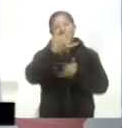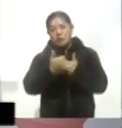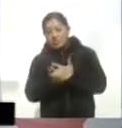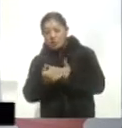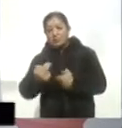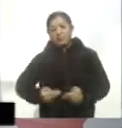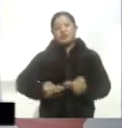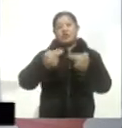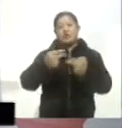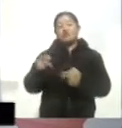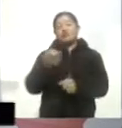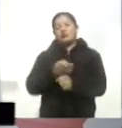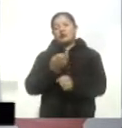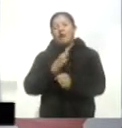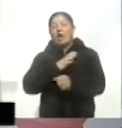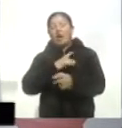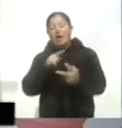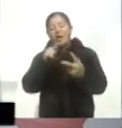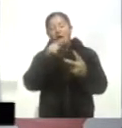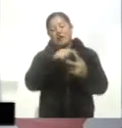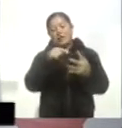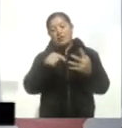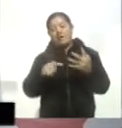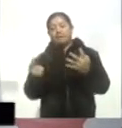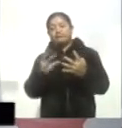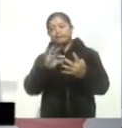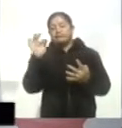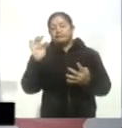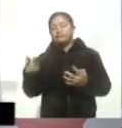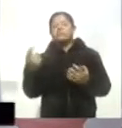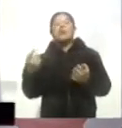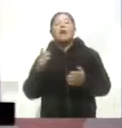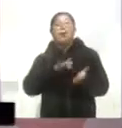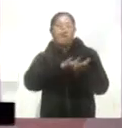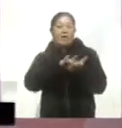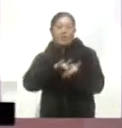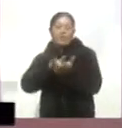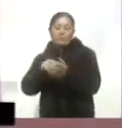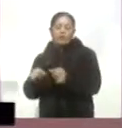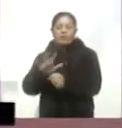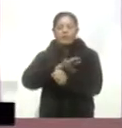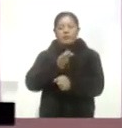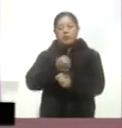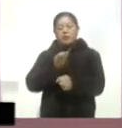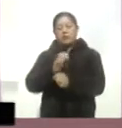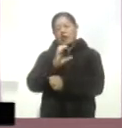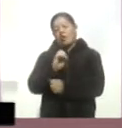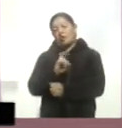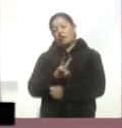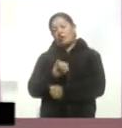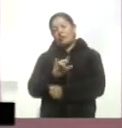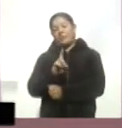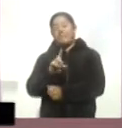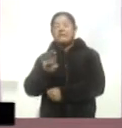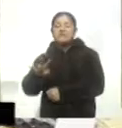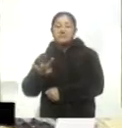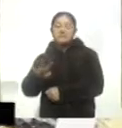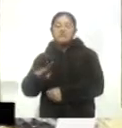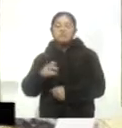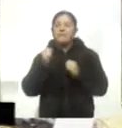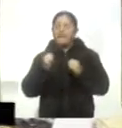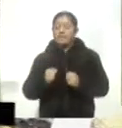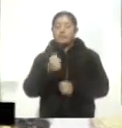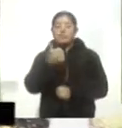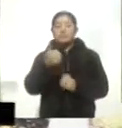programa emergente de apoyo a la economía estatal ante COVID-19. El gobernador Marco Mena afirmó que cada empleo